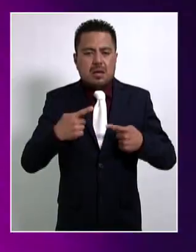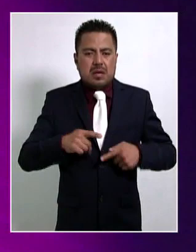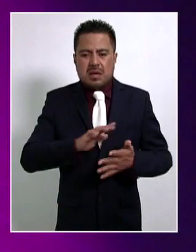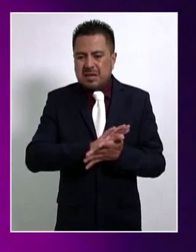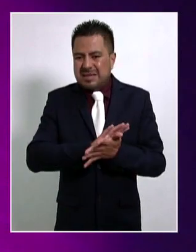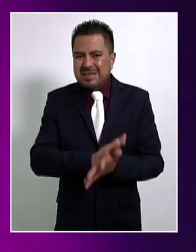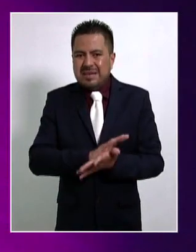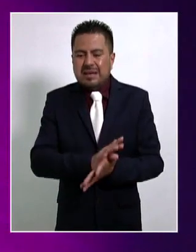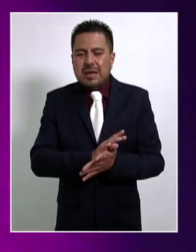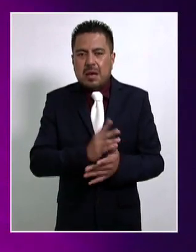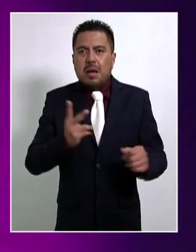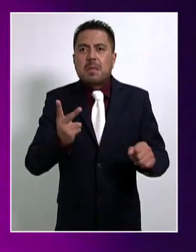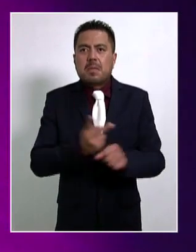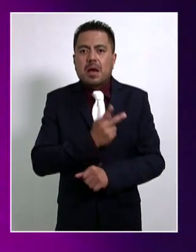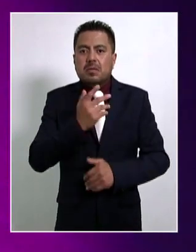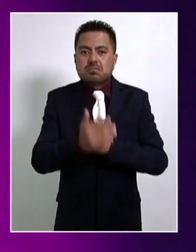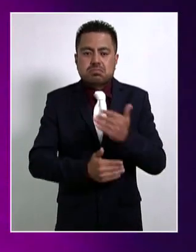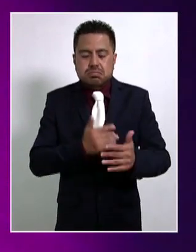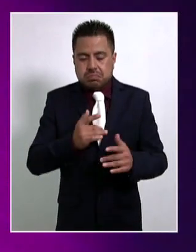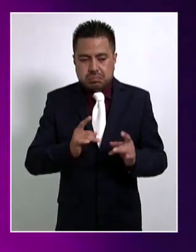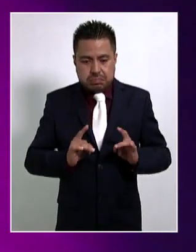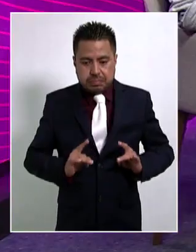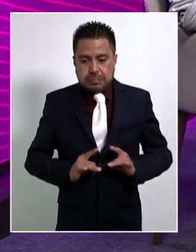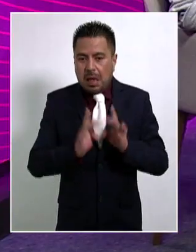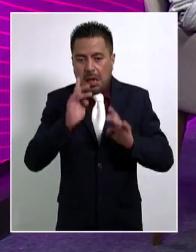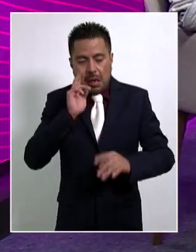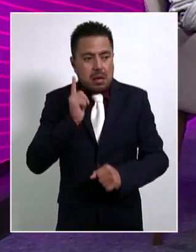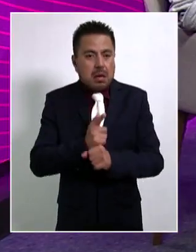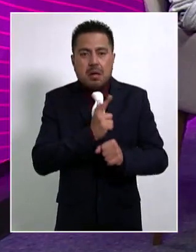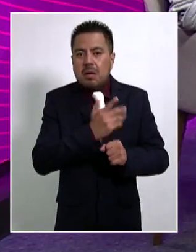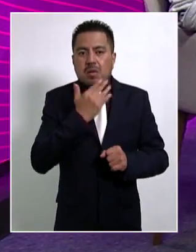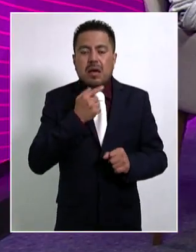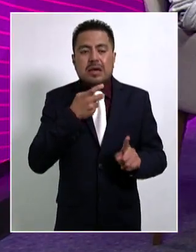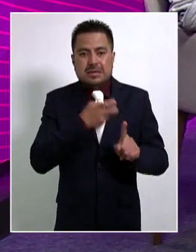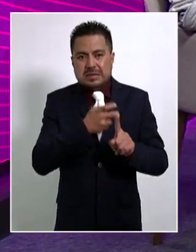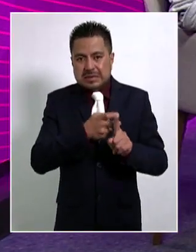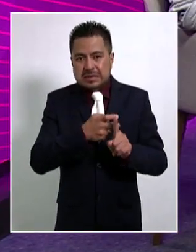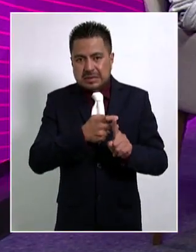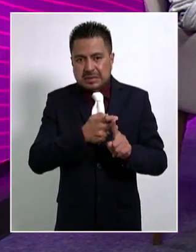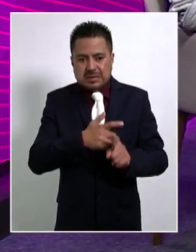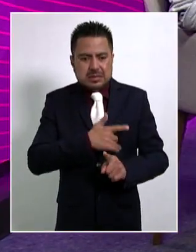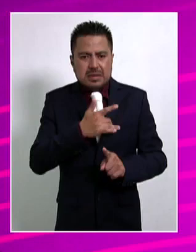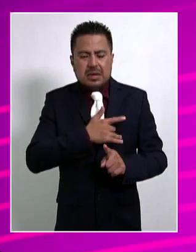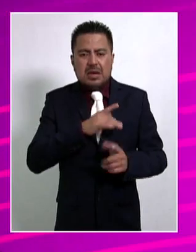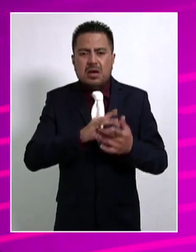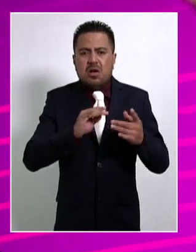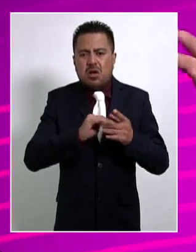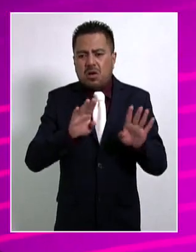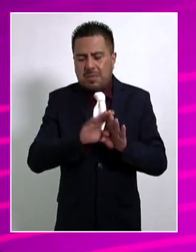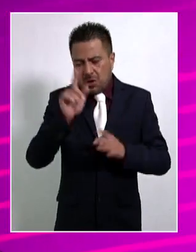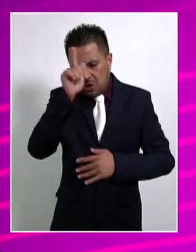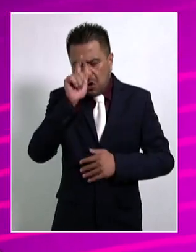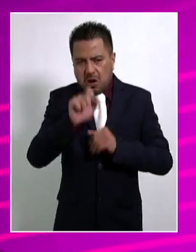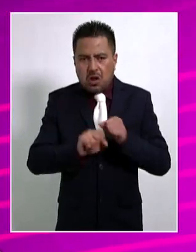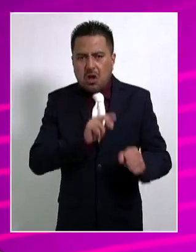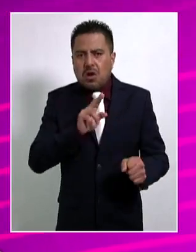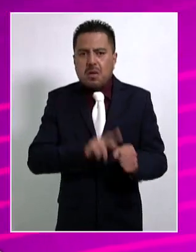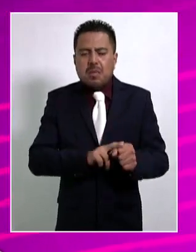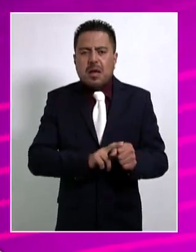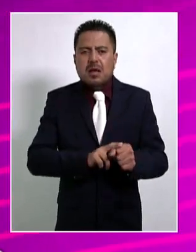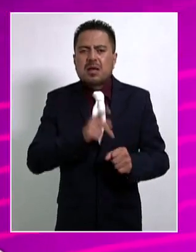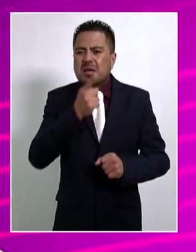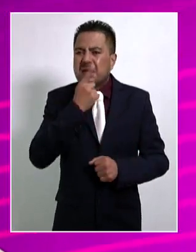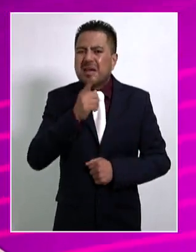discriminación, pues pasa desapercibido, porque es lo que se considera como que es lógico, normal, ¿no? Sí.